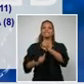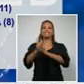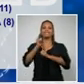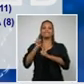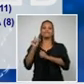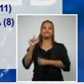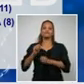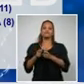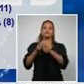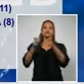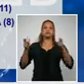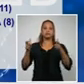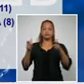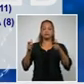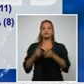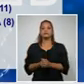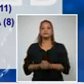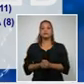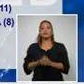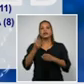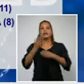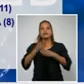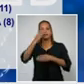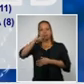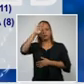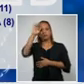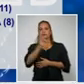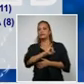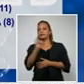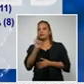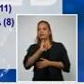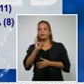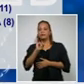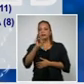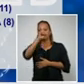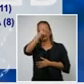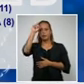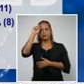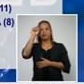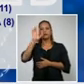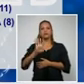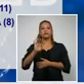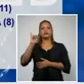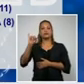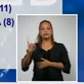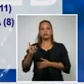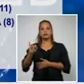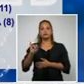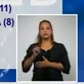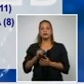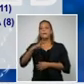importante. Santiago con 66, Santi Espíritus con 56, Pinar del Río